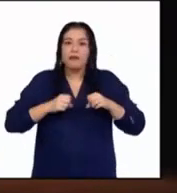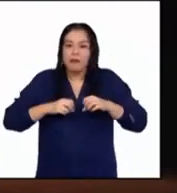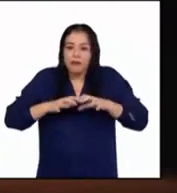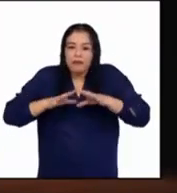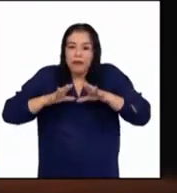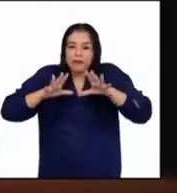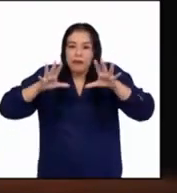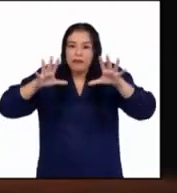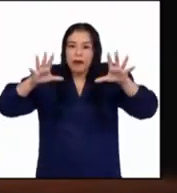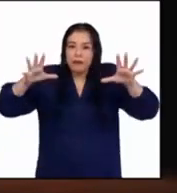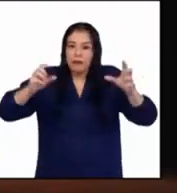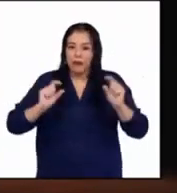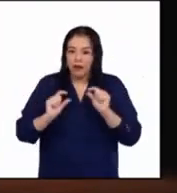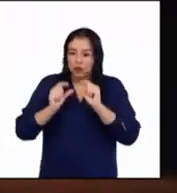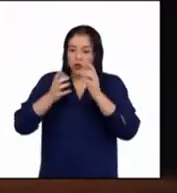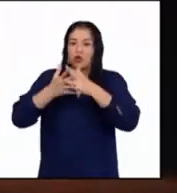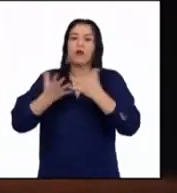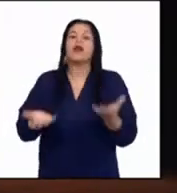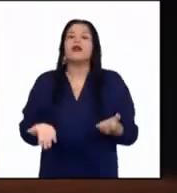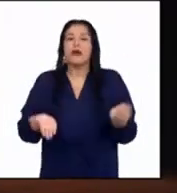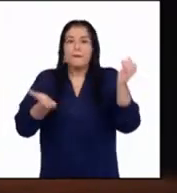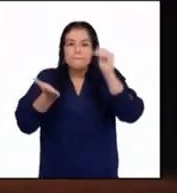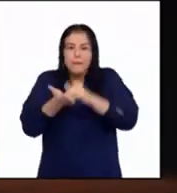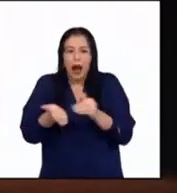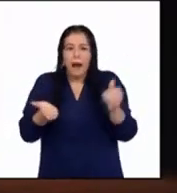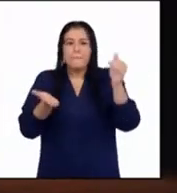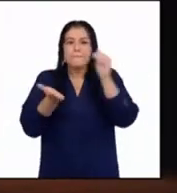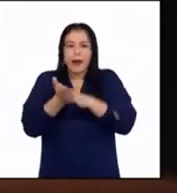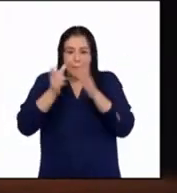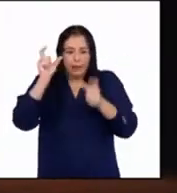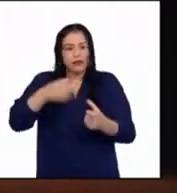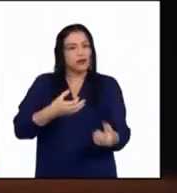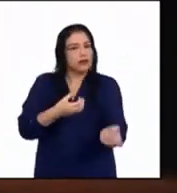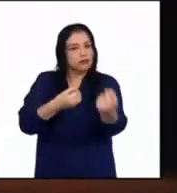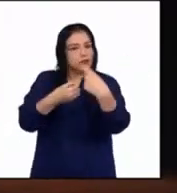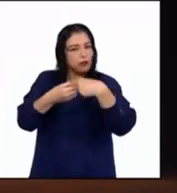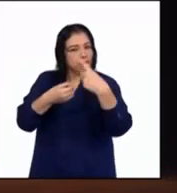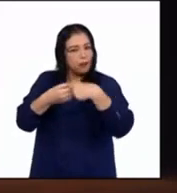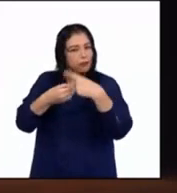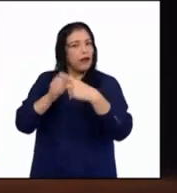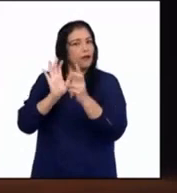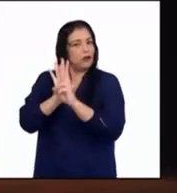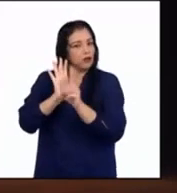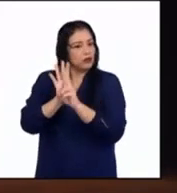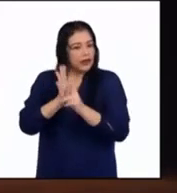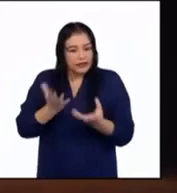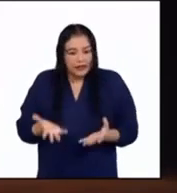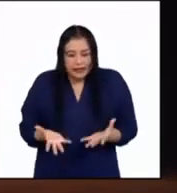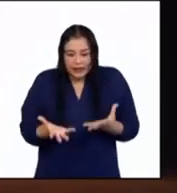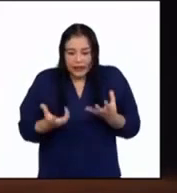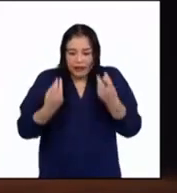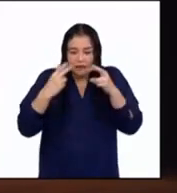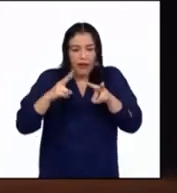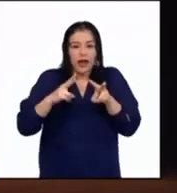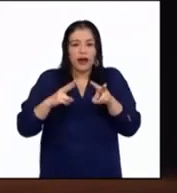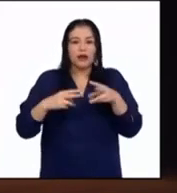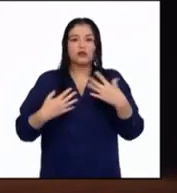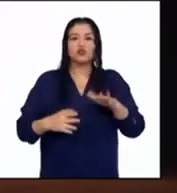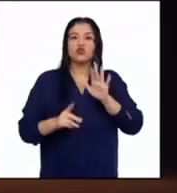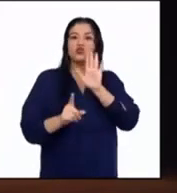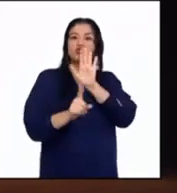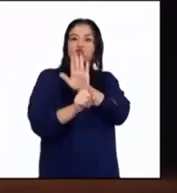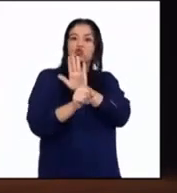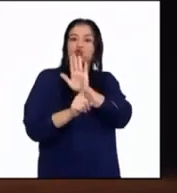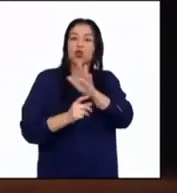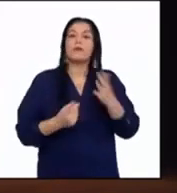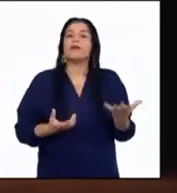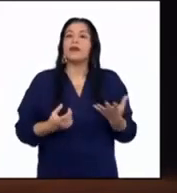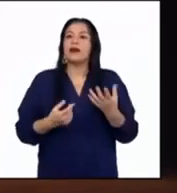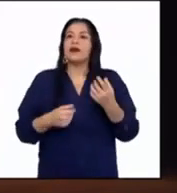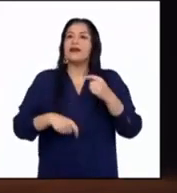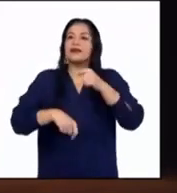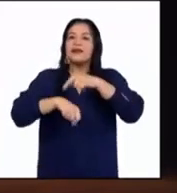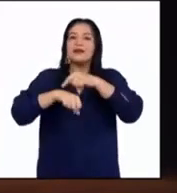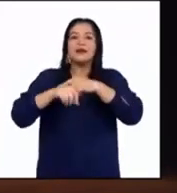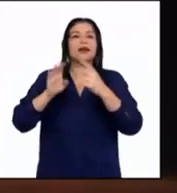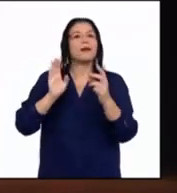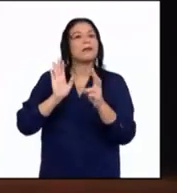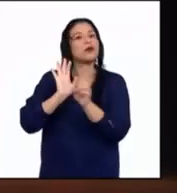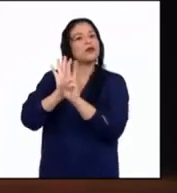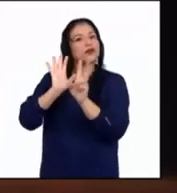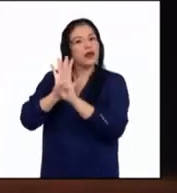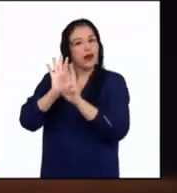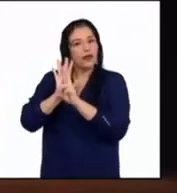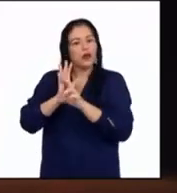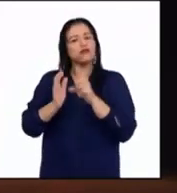la tendencia es que cada vez surjan más personas como ellos, que encuentren en el camino, en su práctica de voluntariado, una motivación